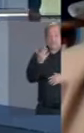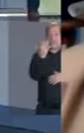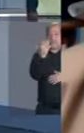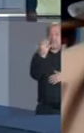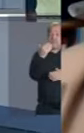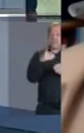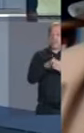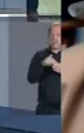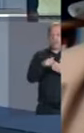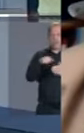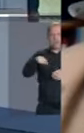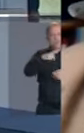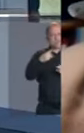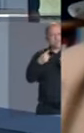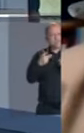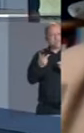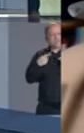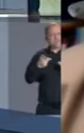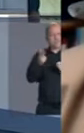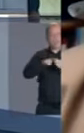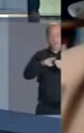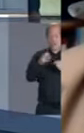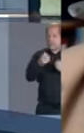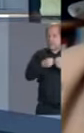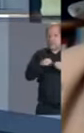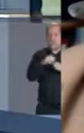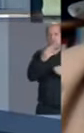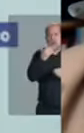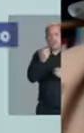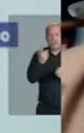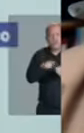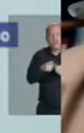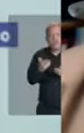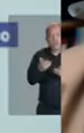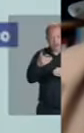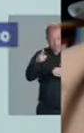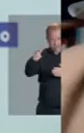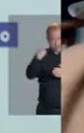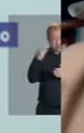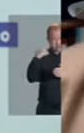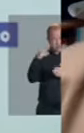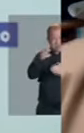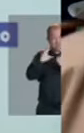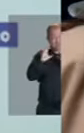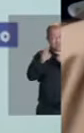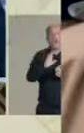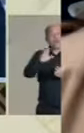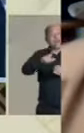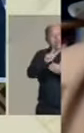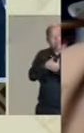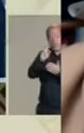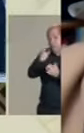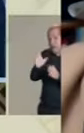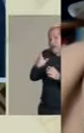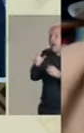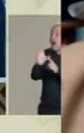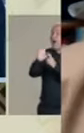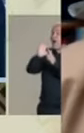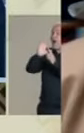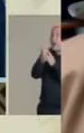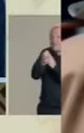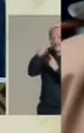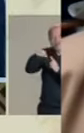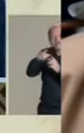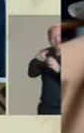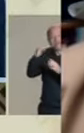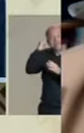mucho espacio para propuestas, para confrontar propuestas, sino que pues se dio más este clima de confrontación de